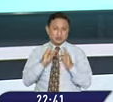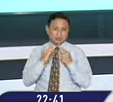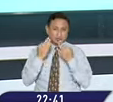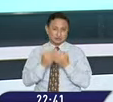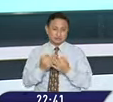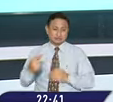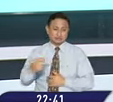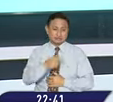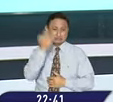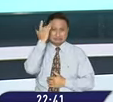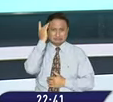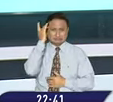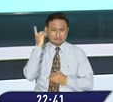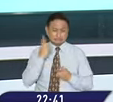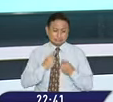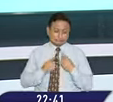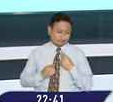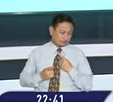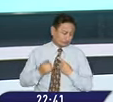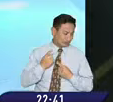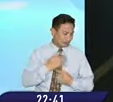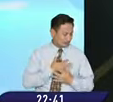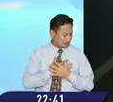familiares estarían entre los motivos.